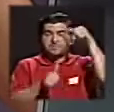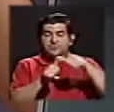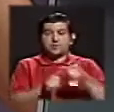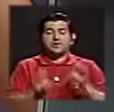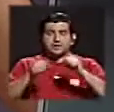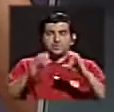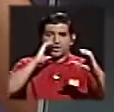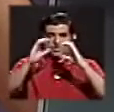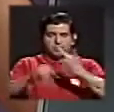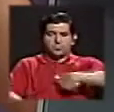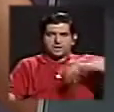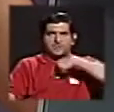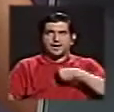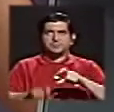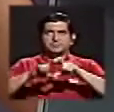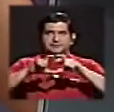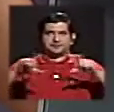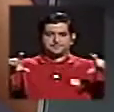puede escribirnos a